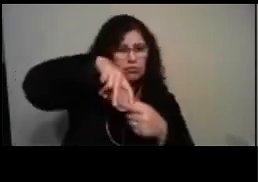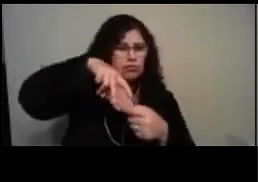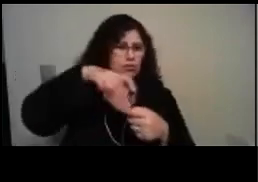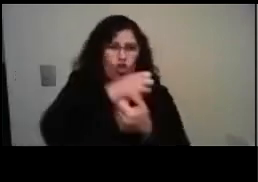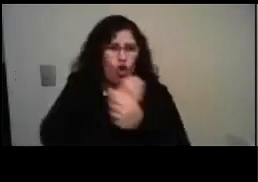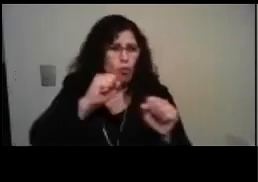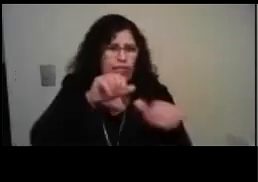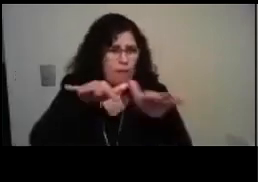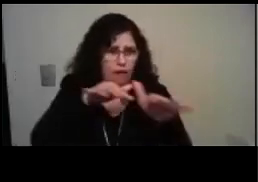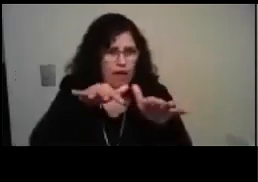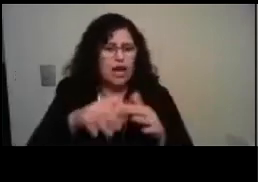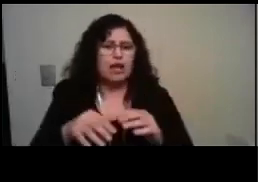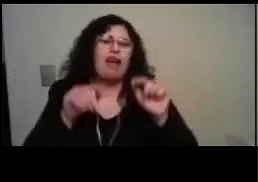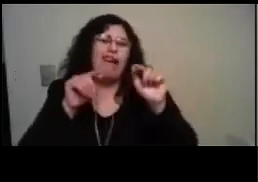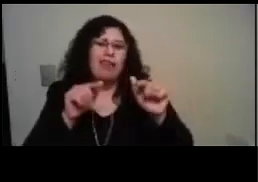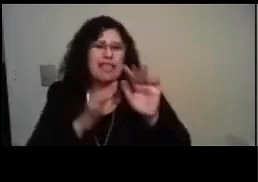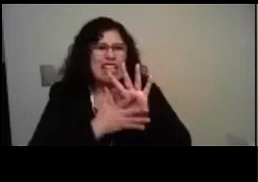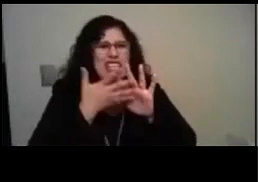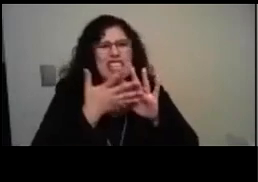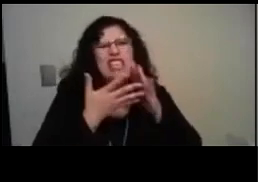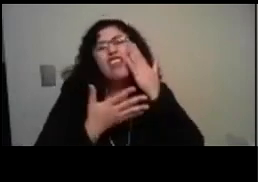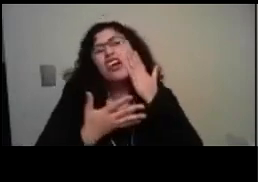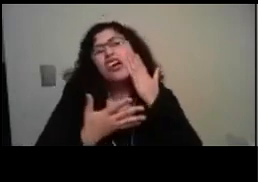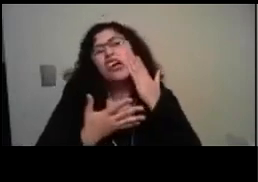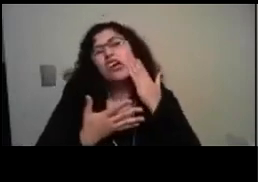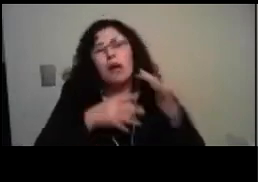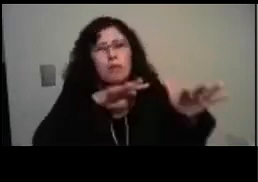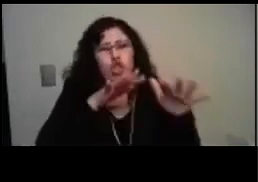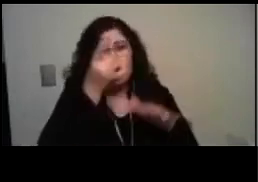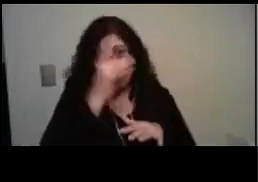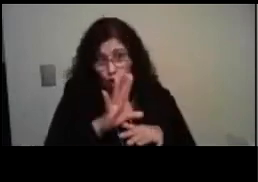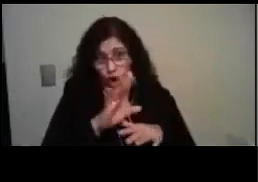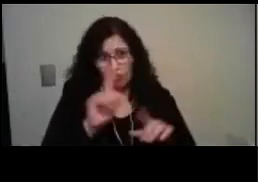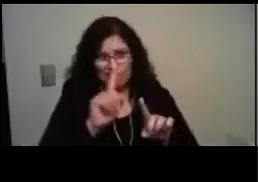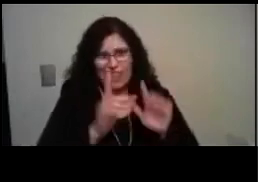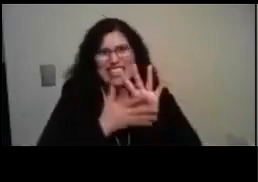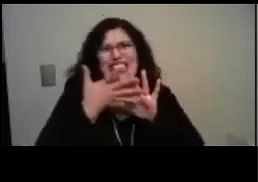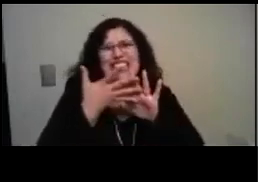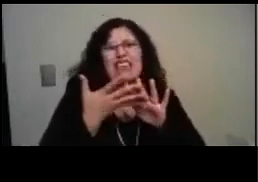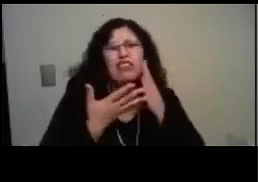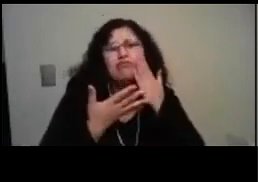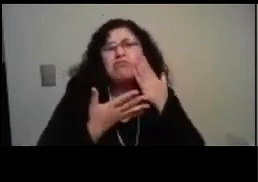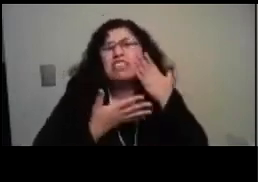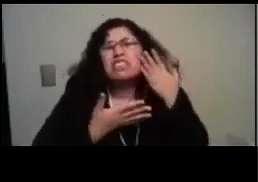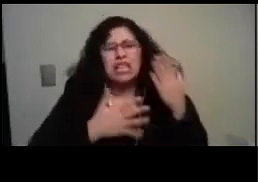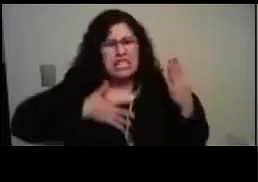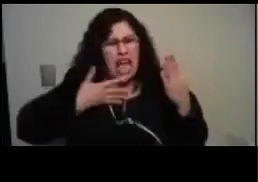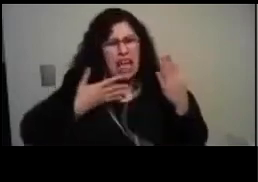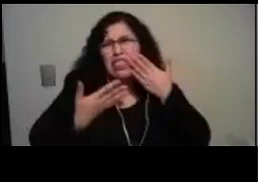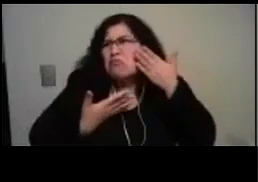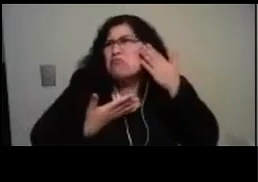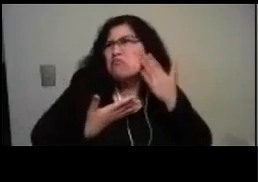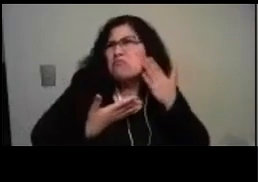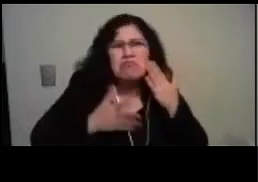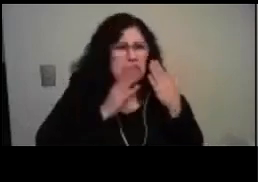Van a haber síntomas sensitivos en la cara, ¿ya? No tan solo motores. Entonces, es una diferencia importante, ¿ya? A la hora de